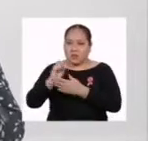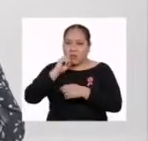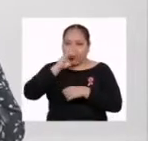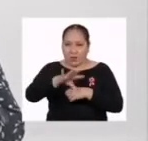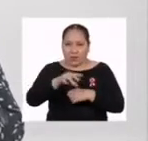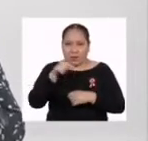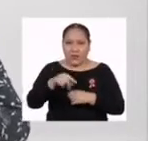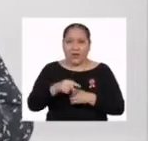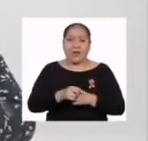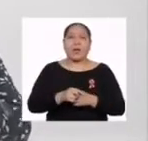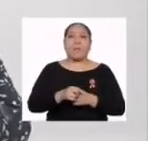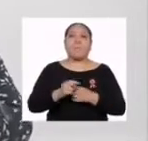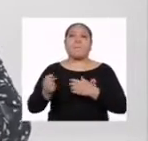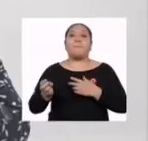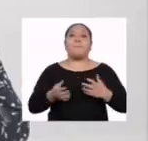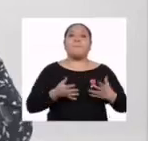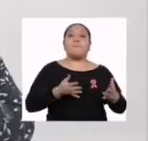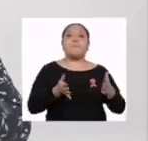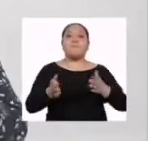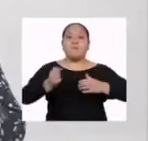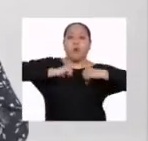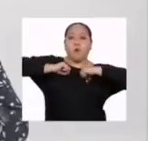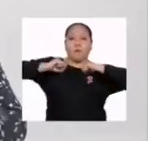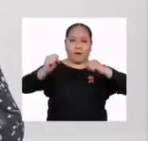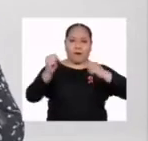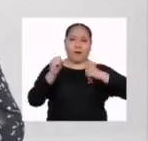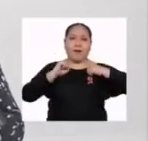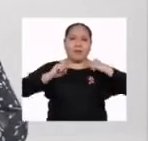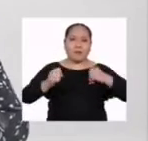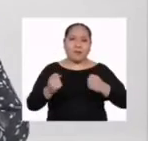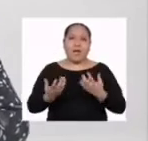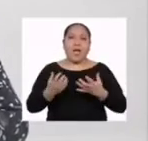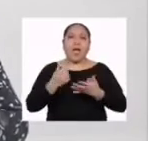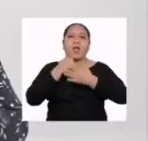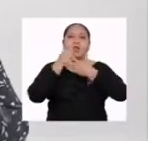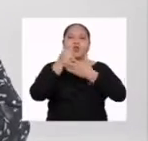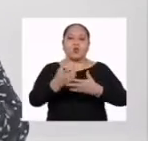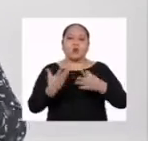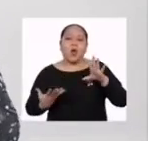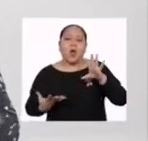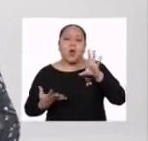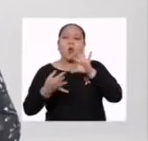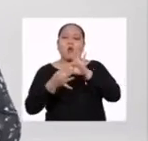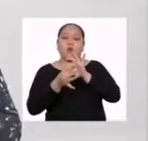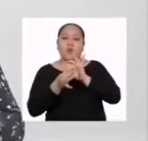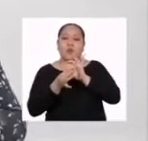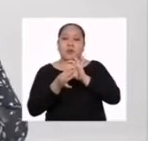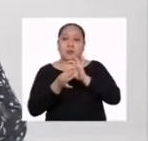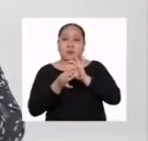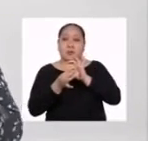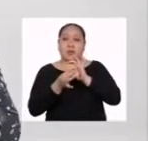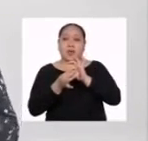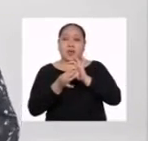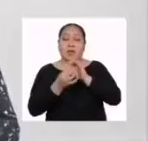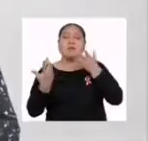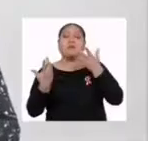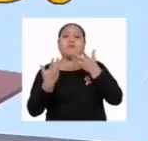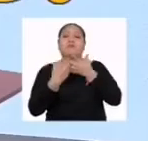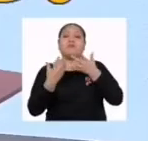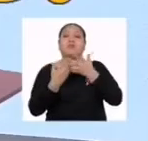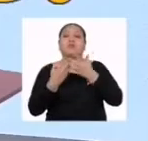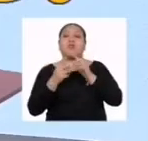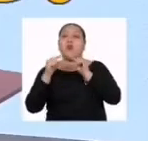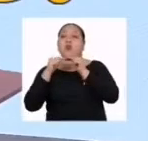el movimiento permite además entablar relaciones con grupos coetáneos y formar la